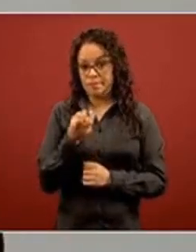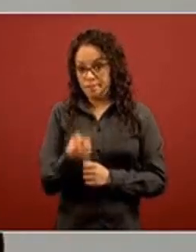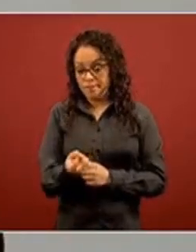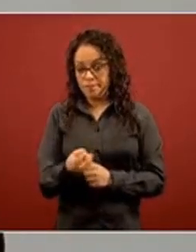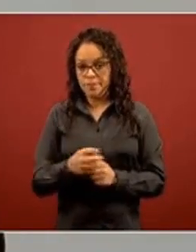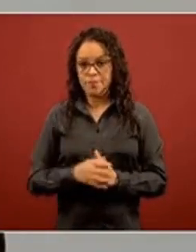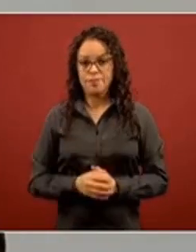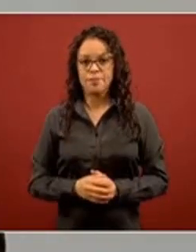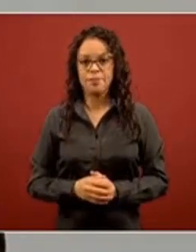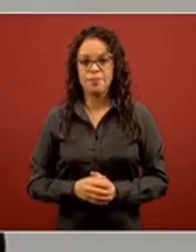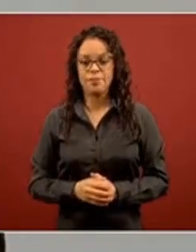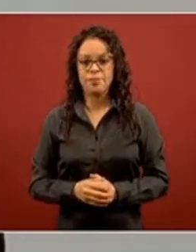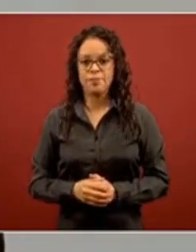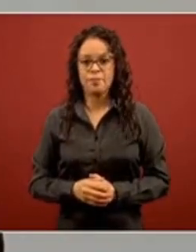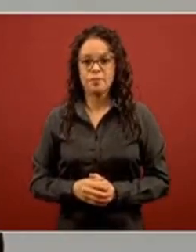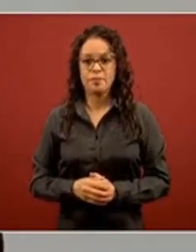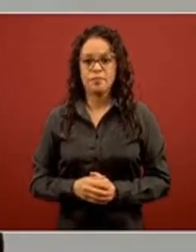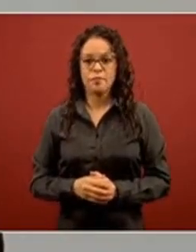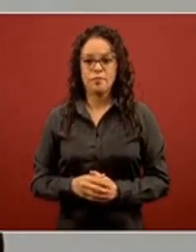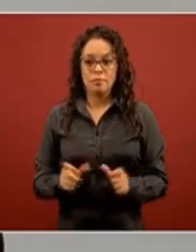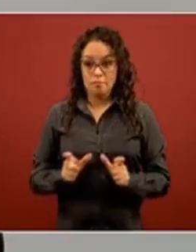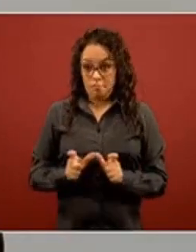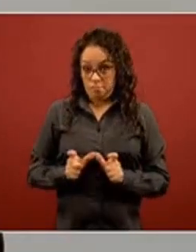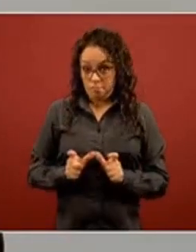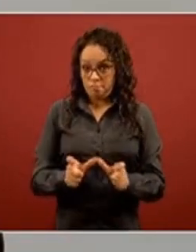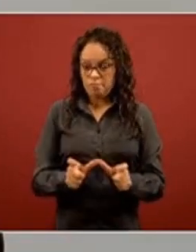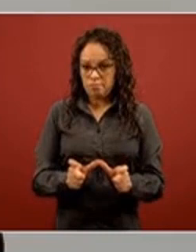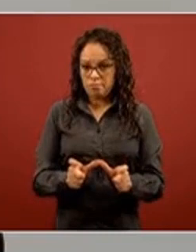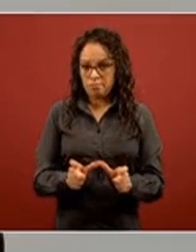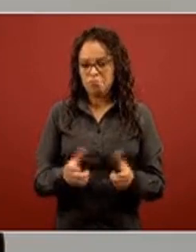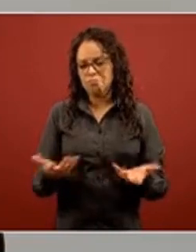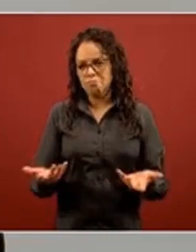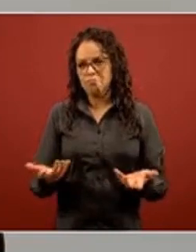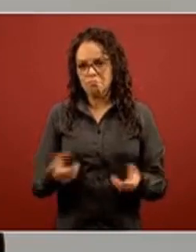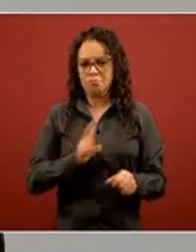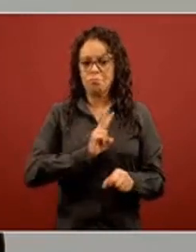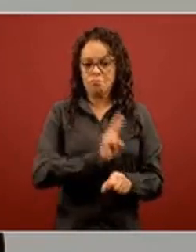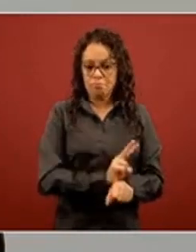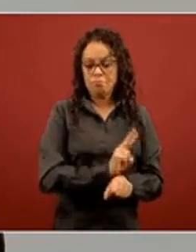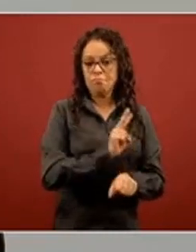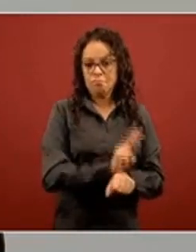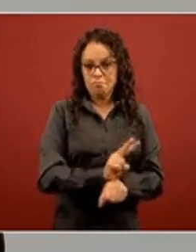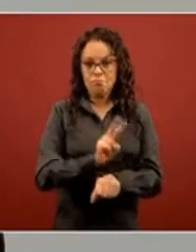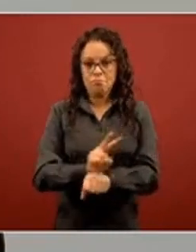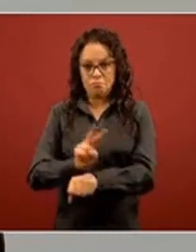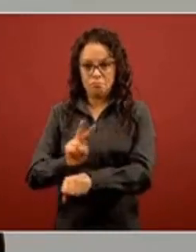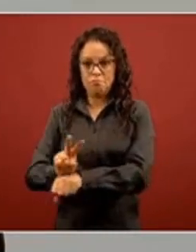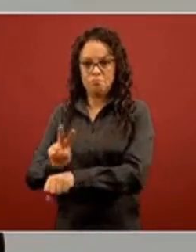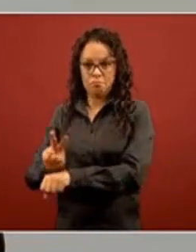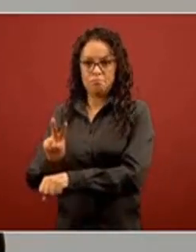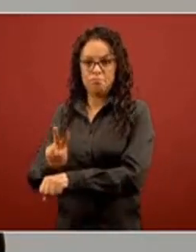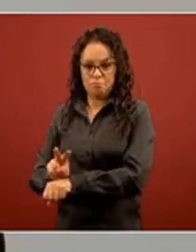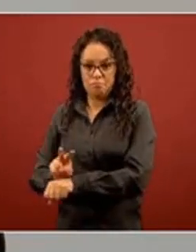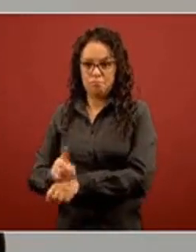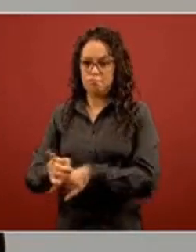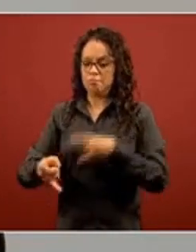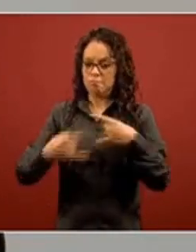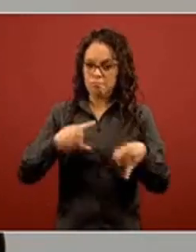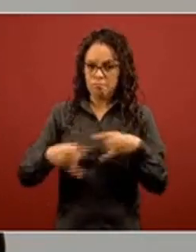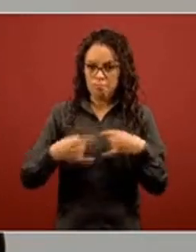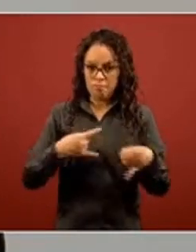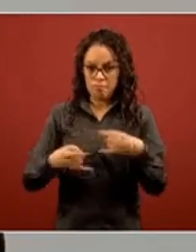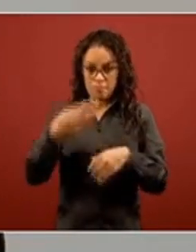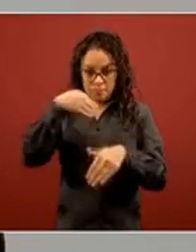Asimismo, la Guardia Nacional vigila, custodia las entradas y salidas de los